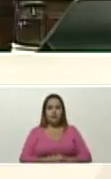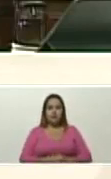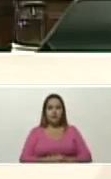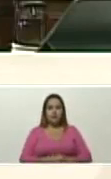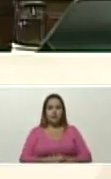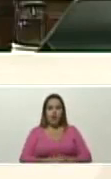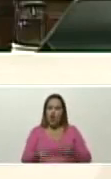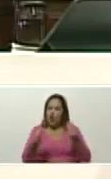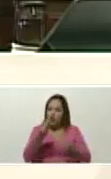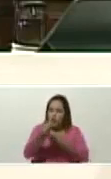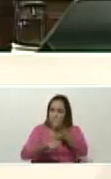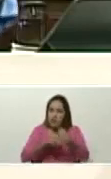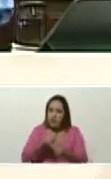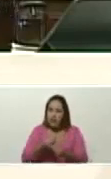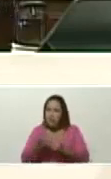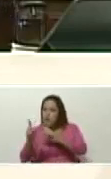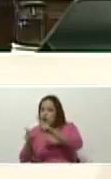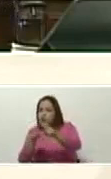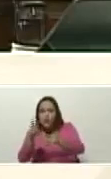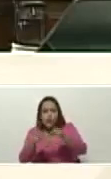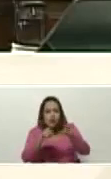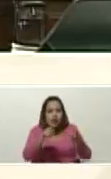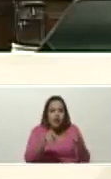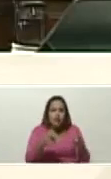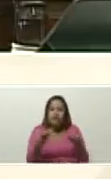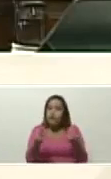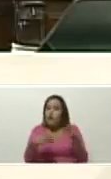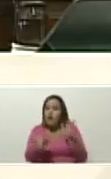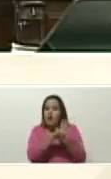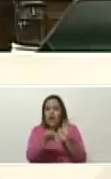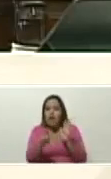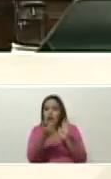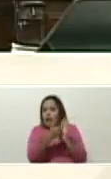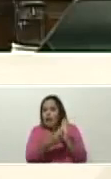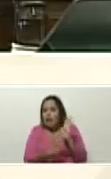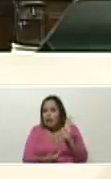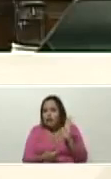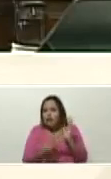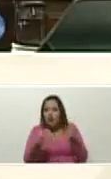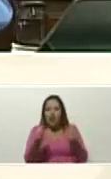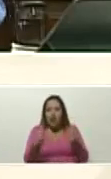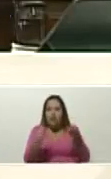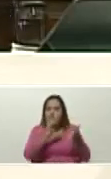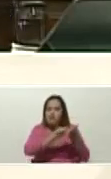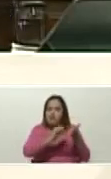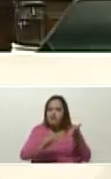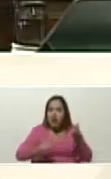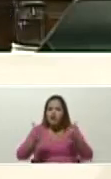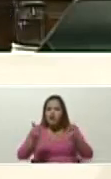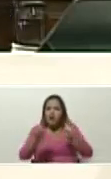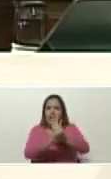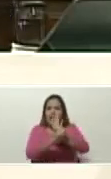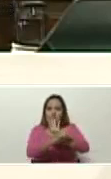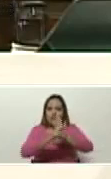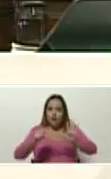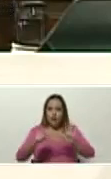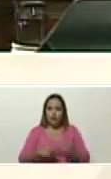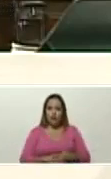¿Cómo vamos a hacer para consultar tantas leyes? ¿Cómo vamos a hacer para redactar los nuevos artículos?